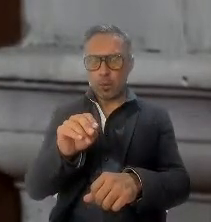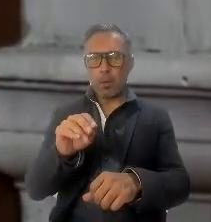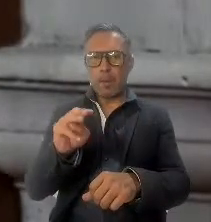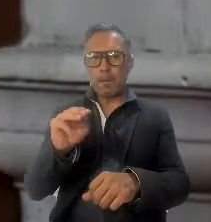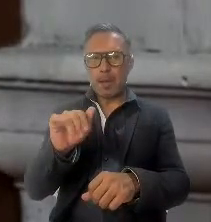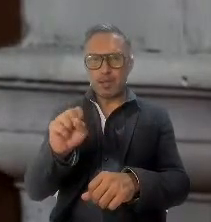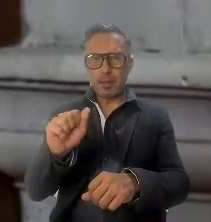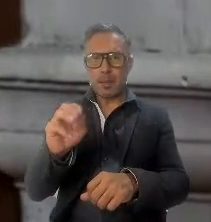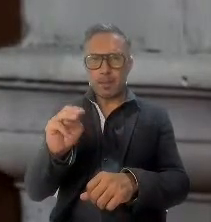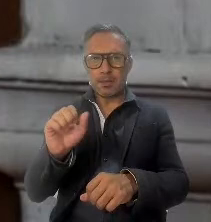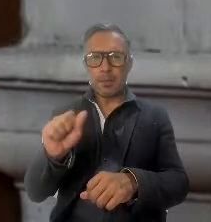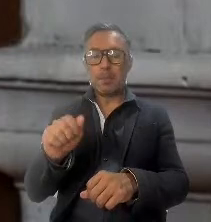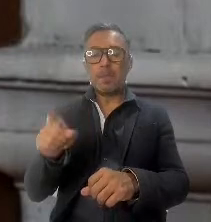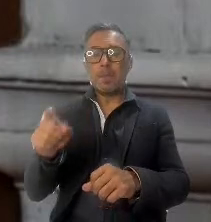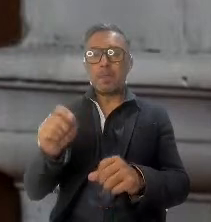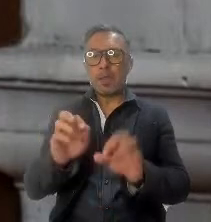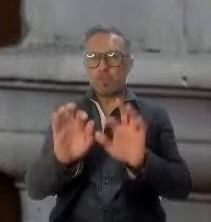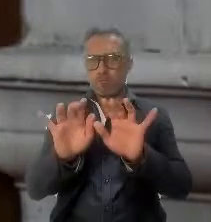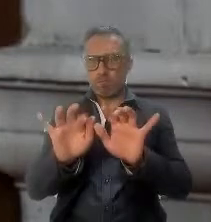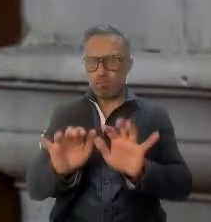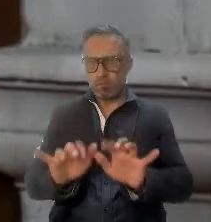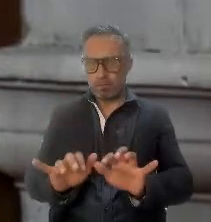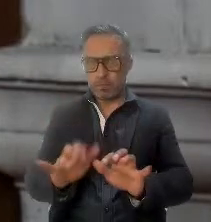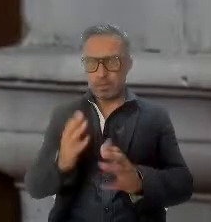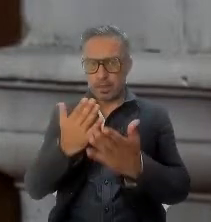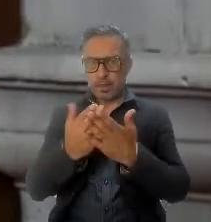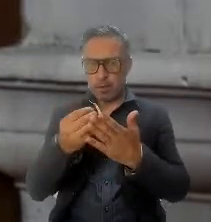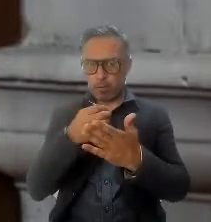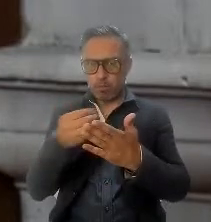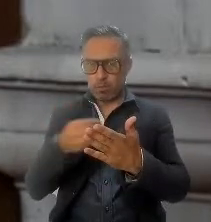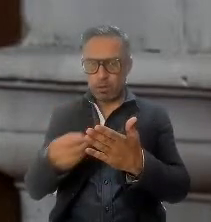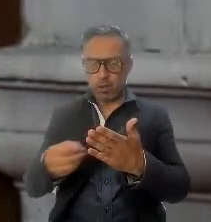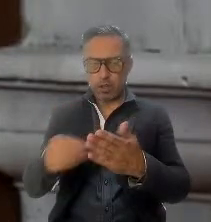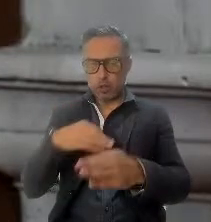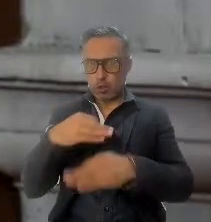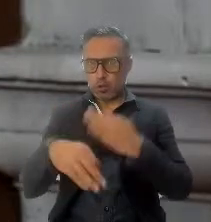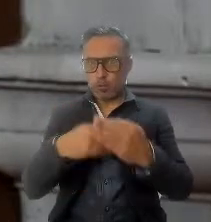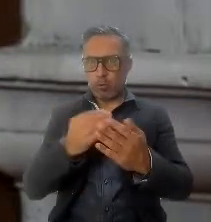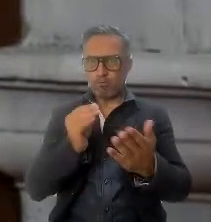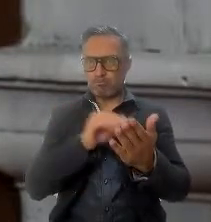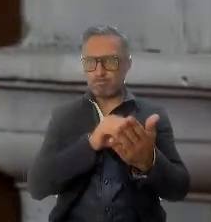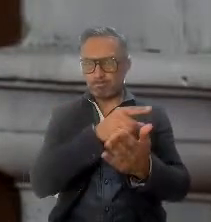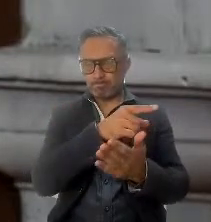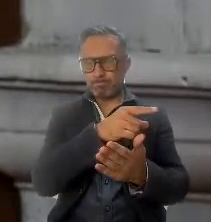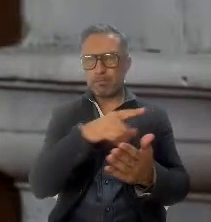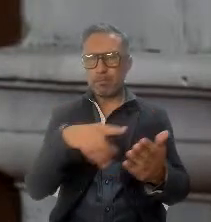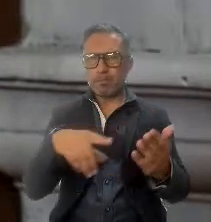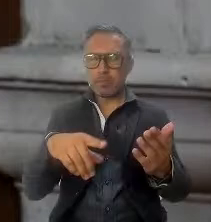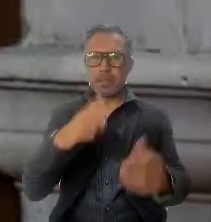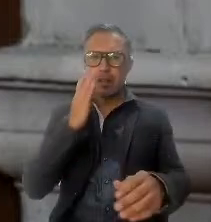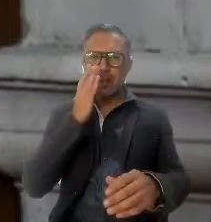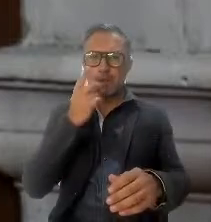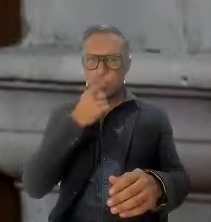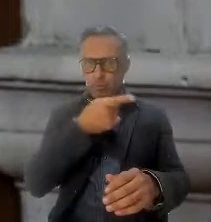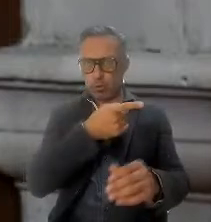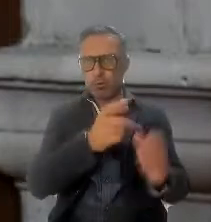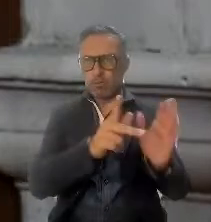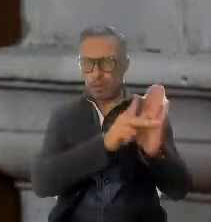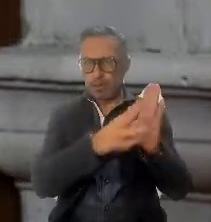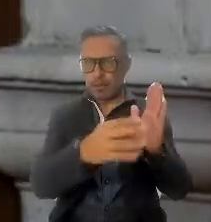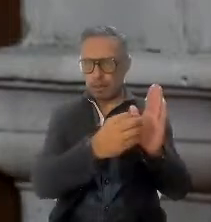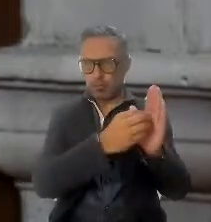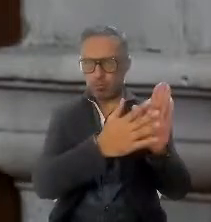se inserte el texto íntegro de esta iniciativa en la versión de la sesión, la Gaceta Parlamentaria y el Diario de